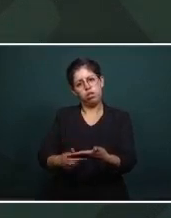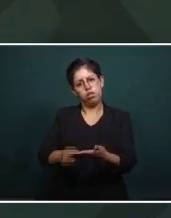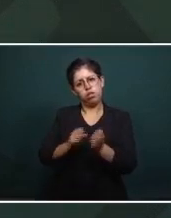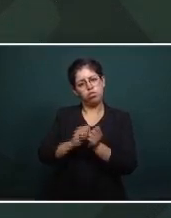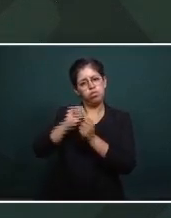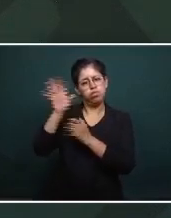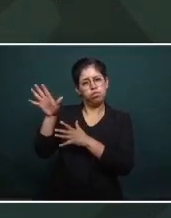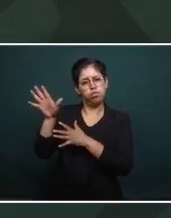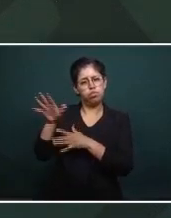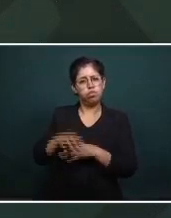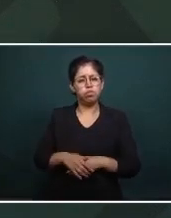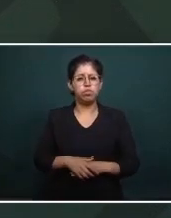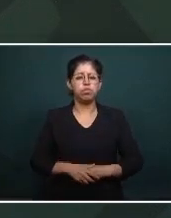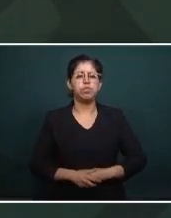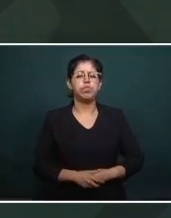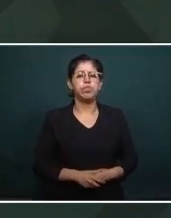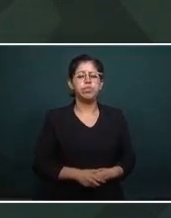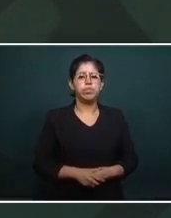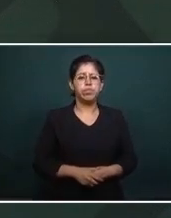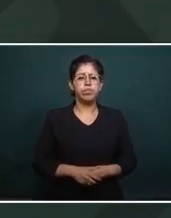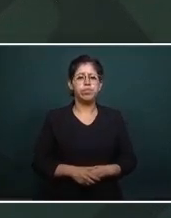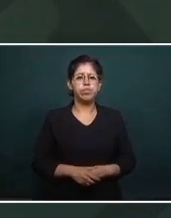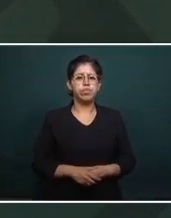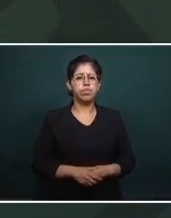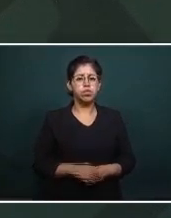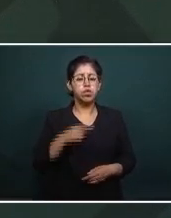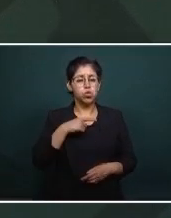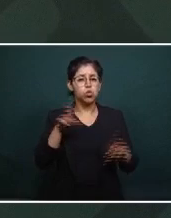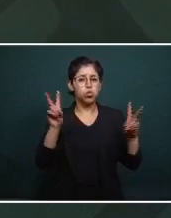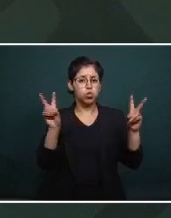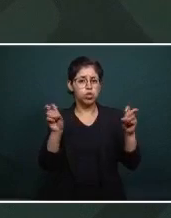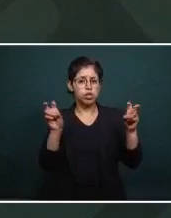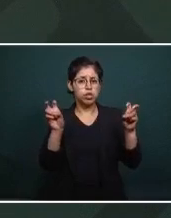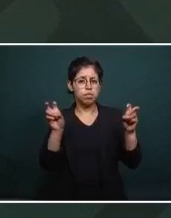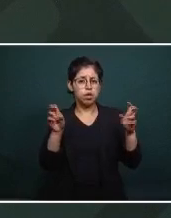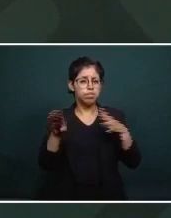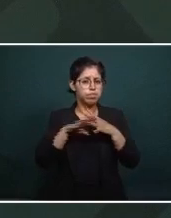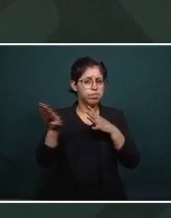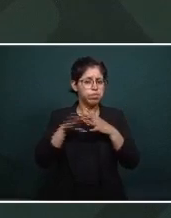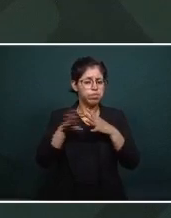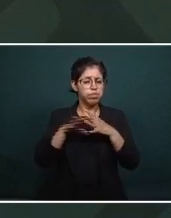hablo de este tema. Yo